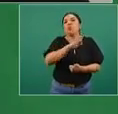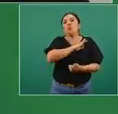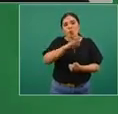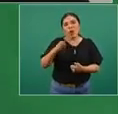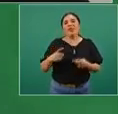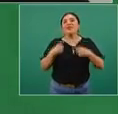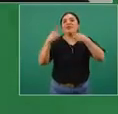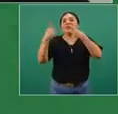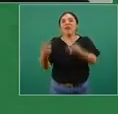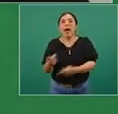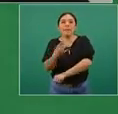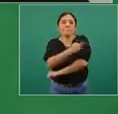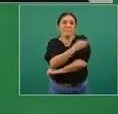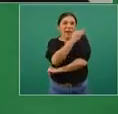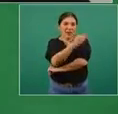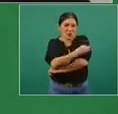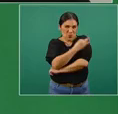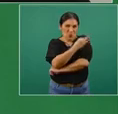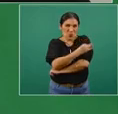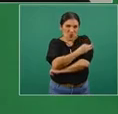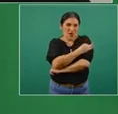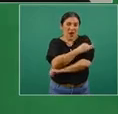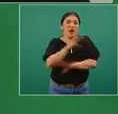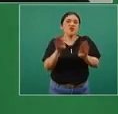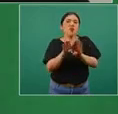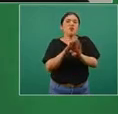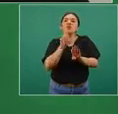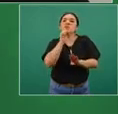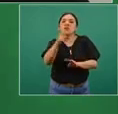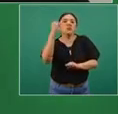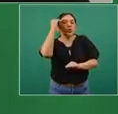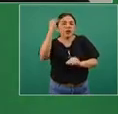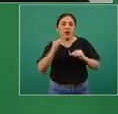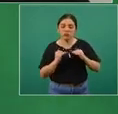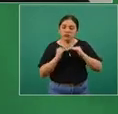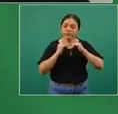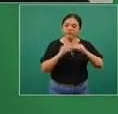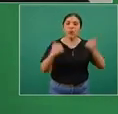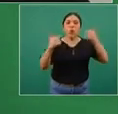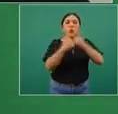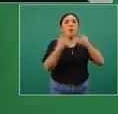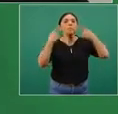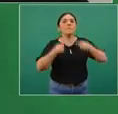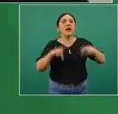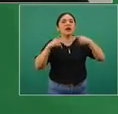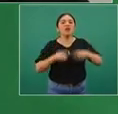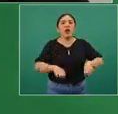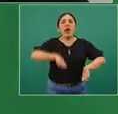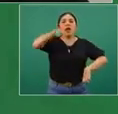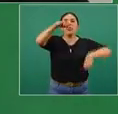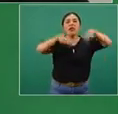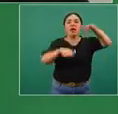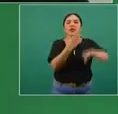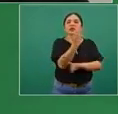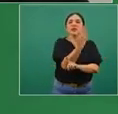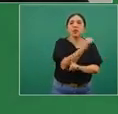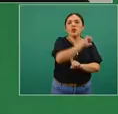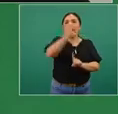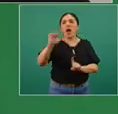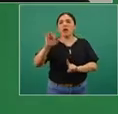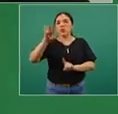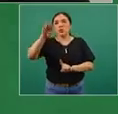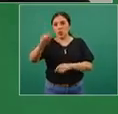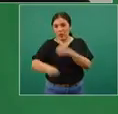recibir la vacuna prácticamente a la par de las personas entre 50 y 59